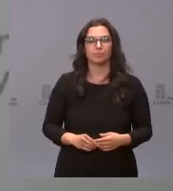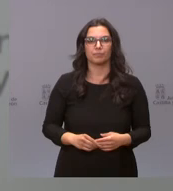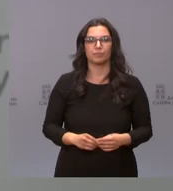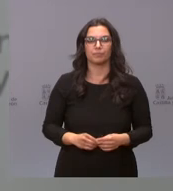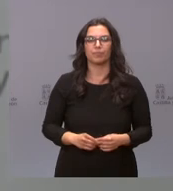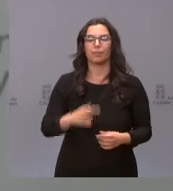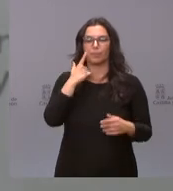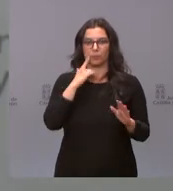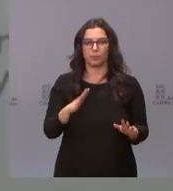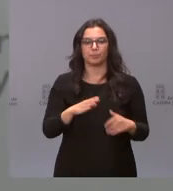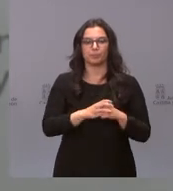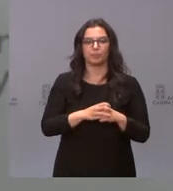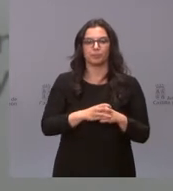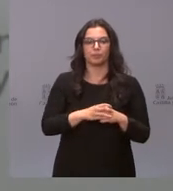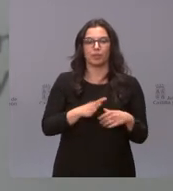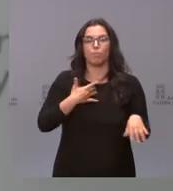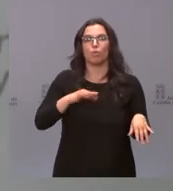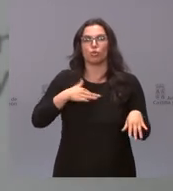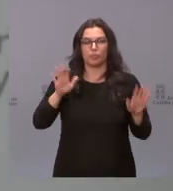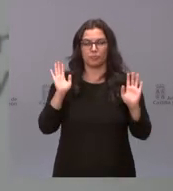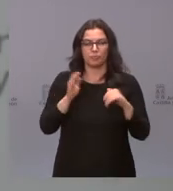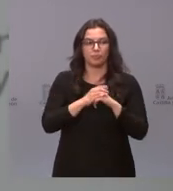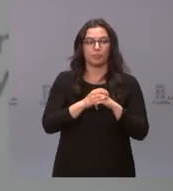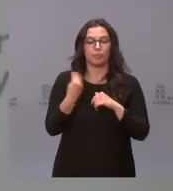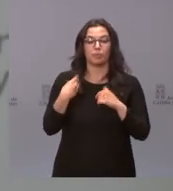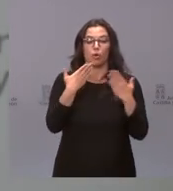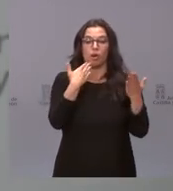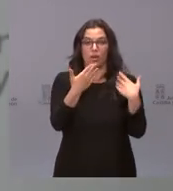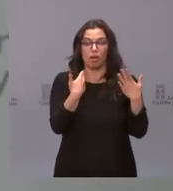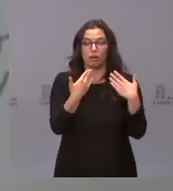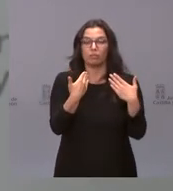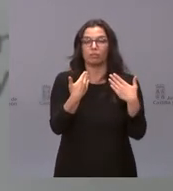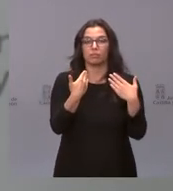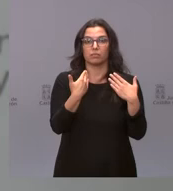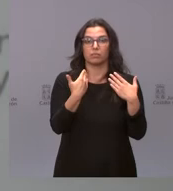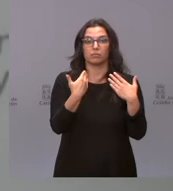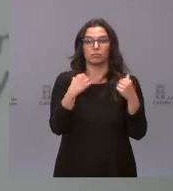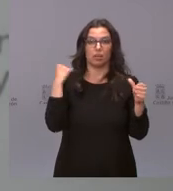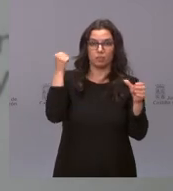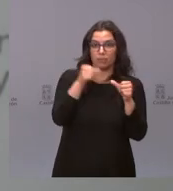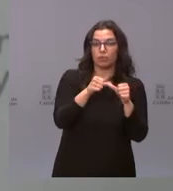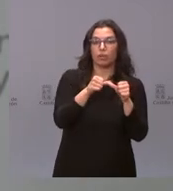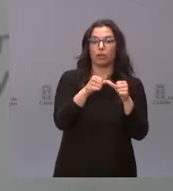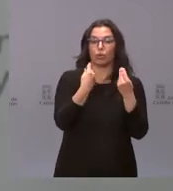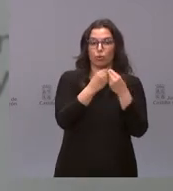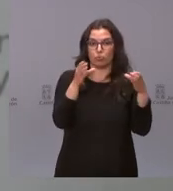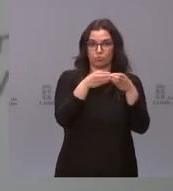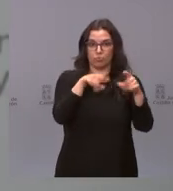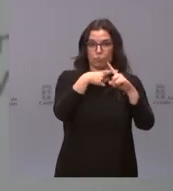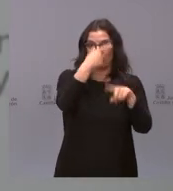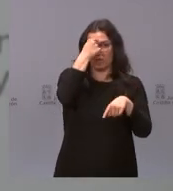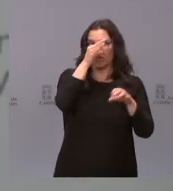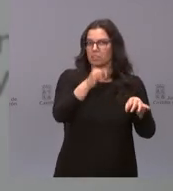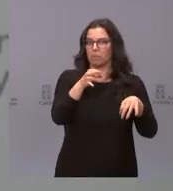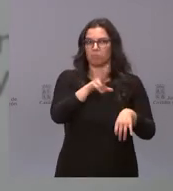vamos a ver posibilidades pues las conversaciones que hemos tenido con ellos han sido siempre cordiales